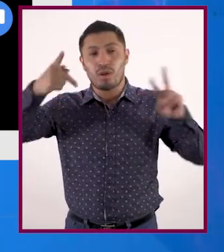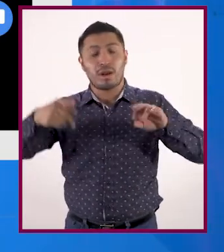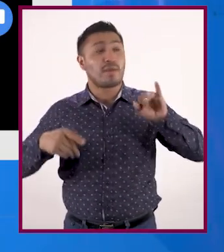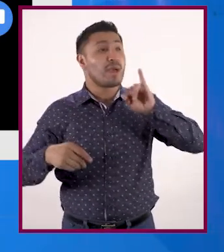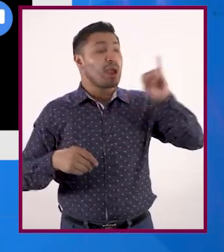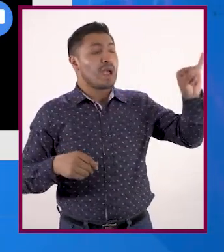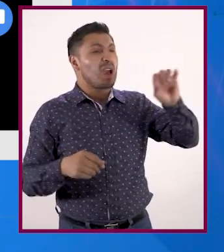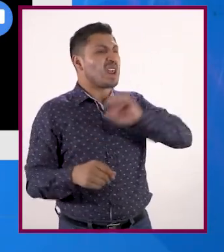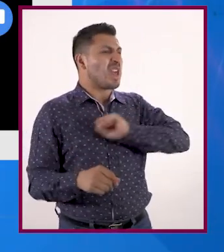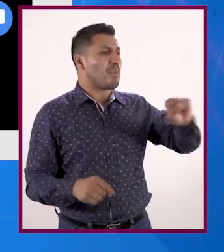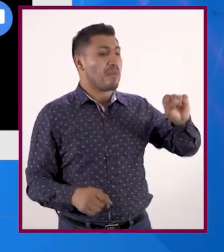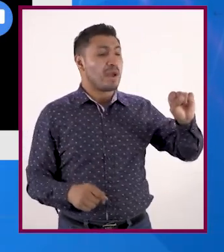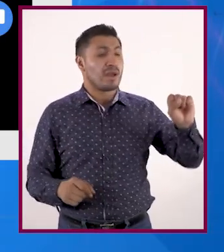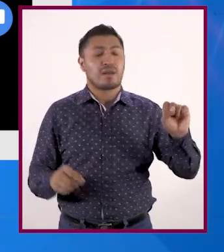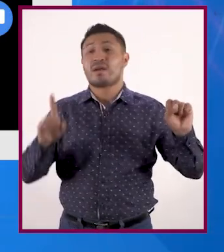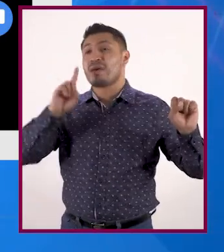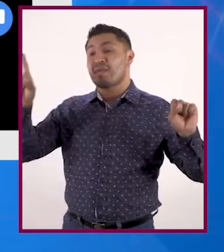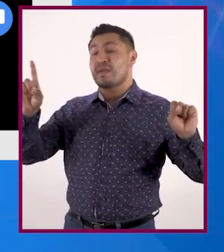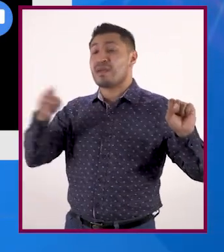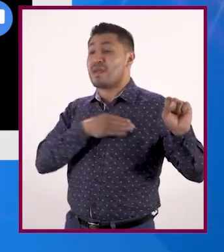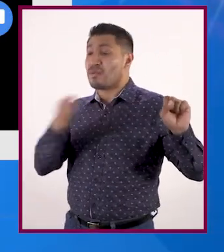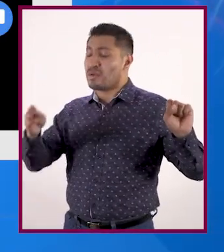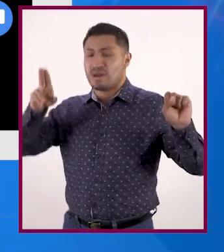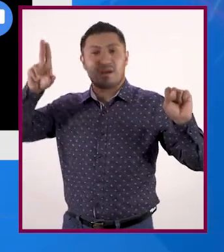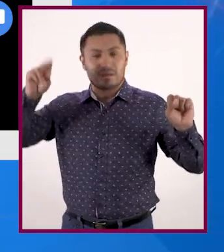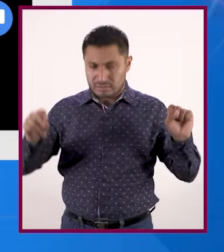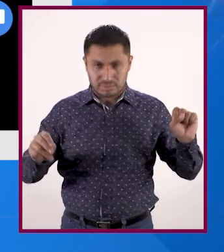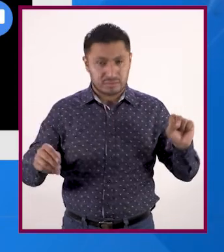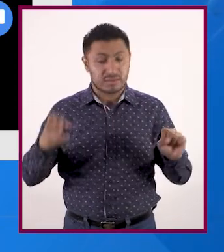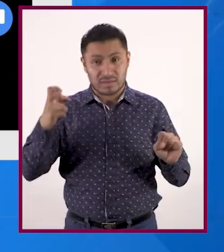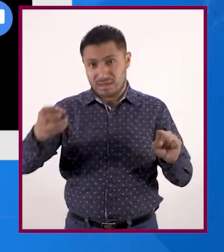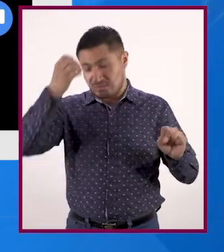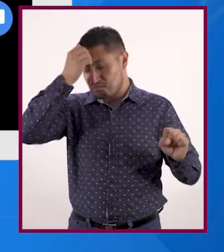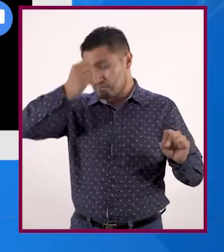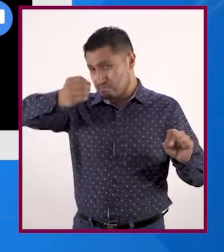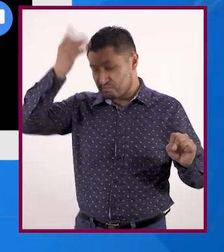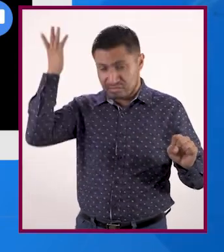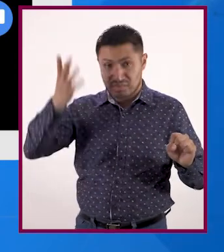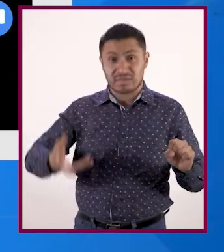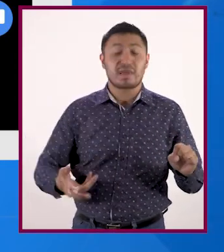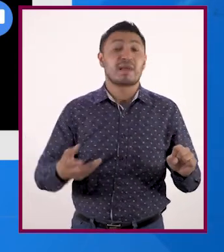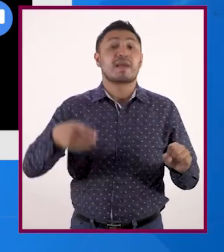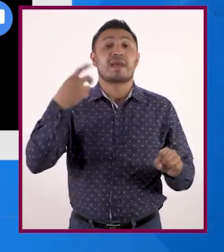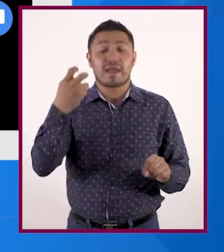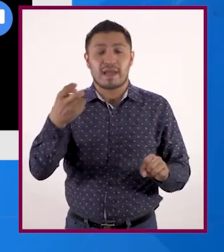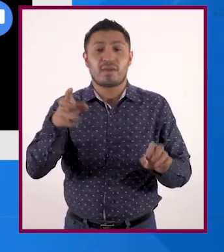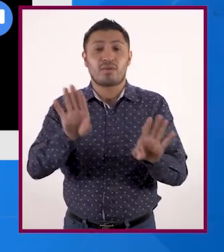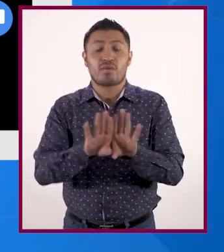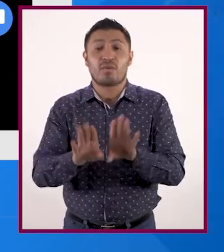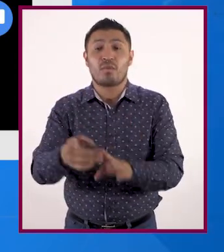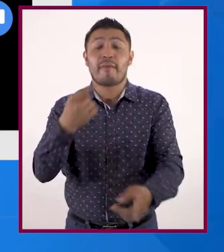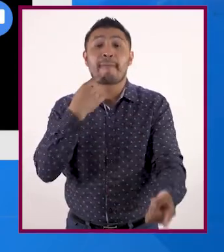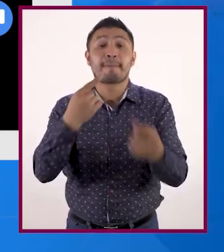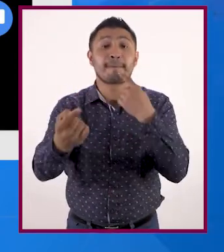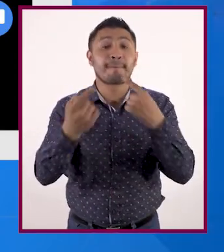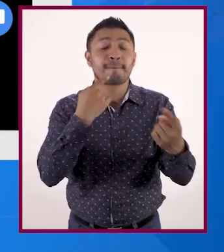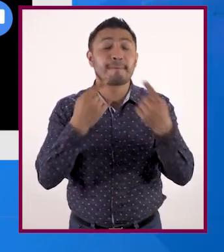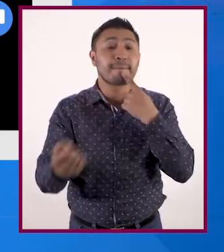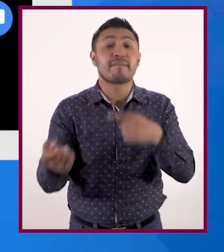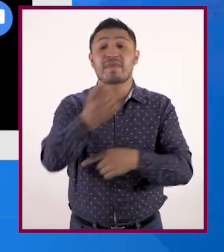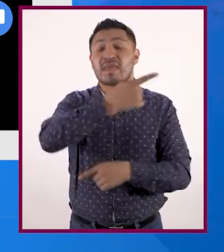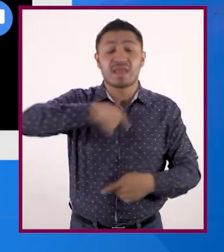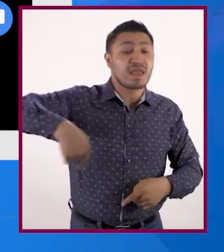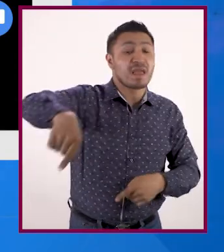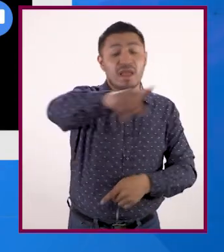izquierda como la mala y a la derecha no aquí debemos olvidar eso más bien eso es parte del debate público y eso es parte de lo que